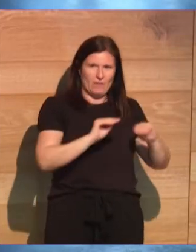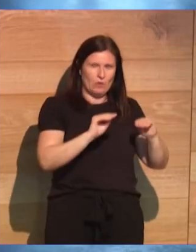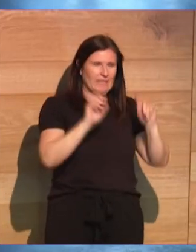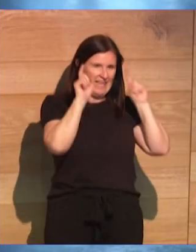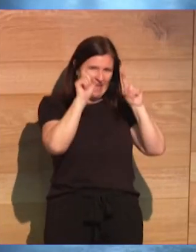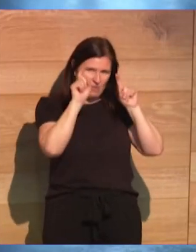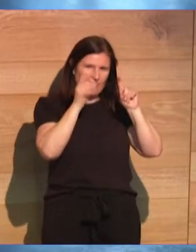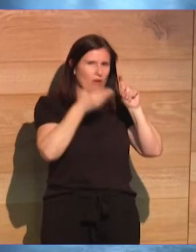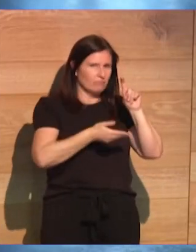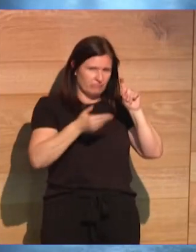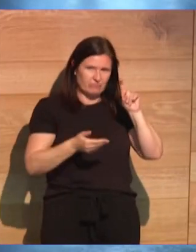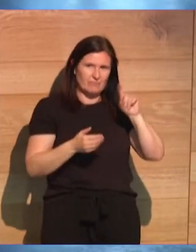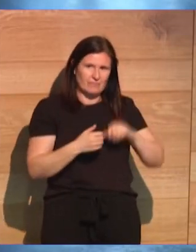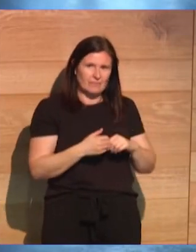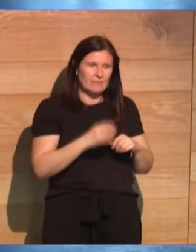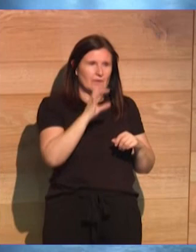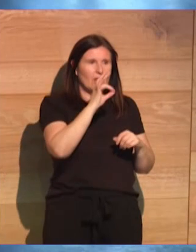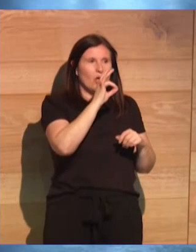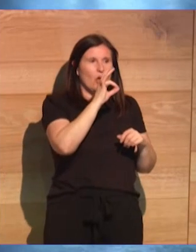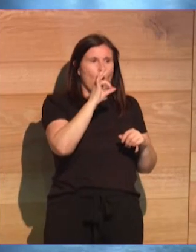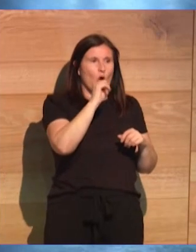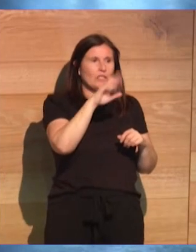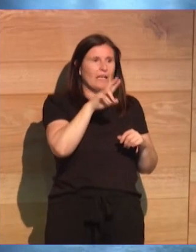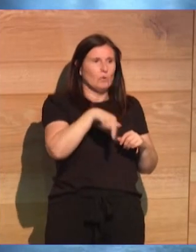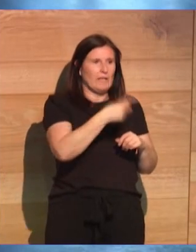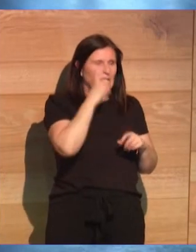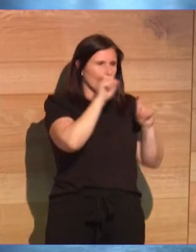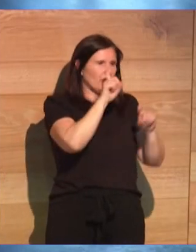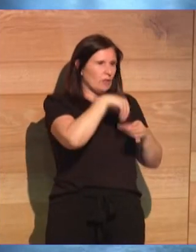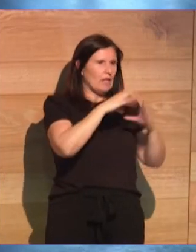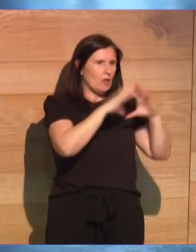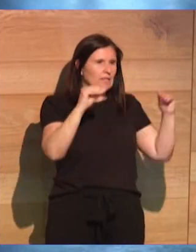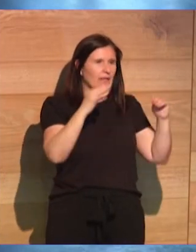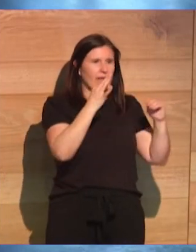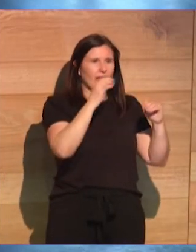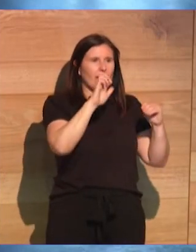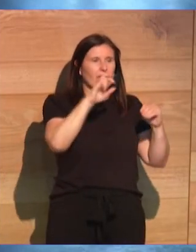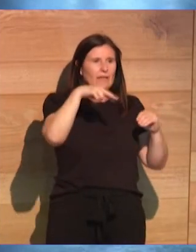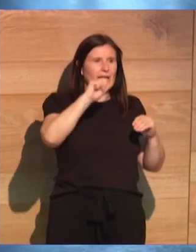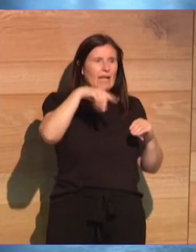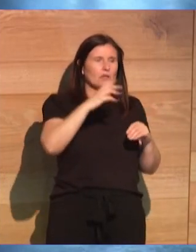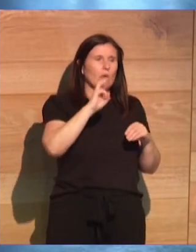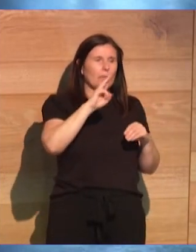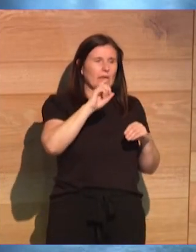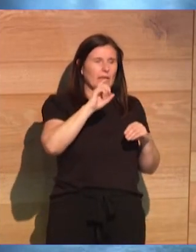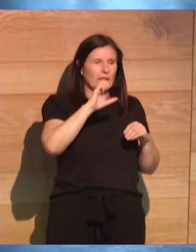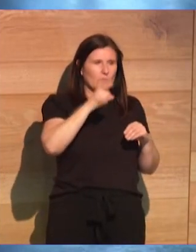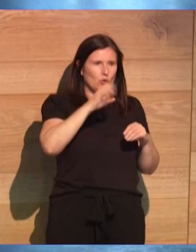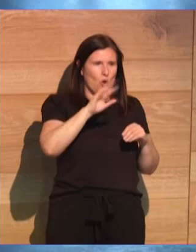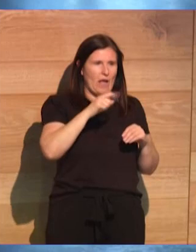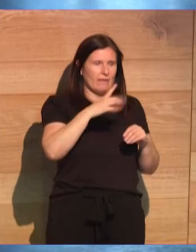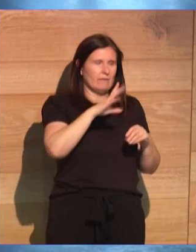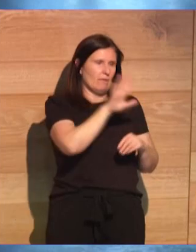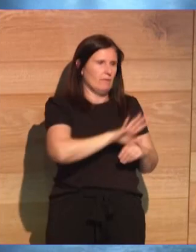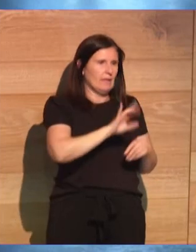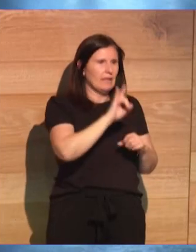educación. Porque, Óscar, eres docente de la Universidad Fernando Pessoa de Canarias. Entonces, claro, con